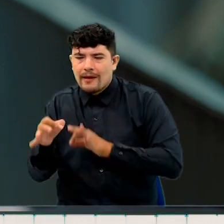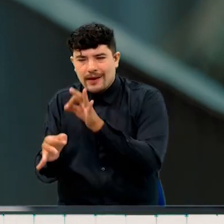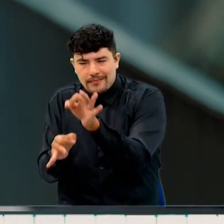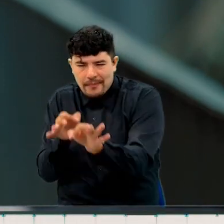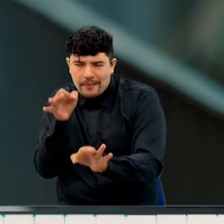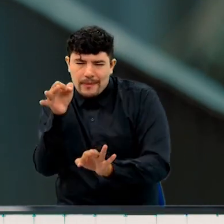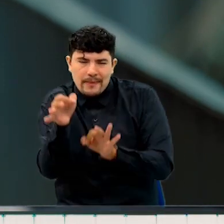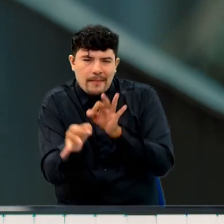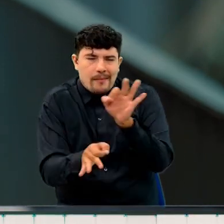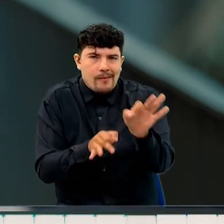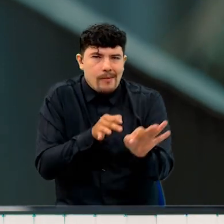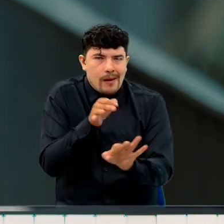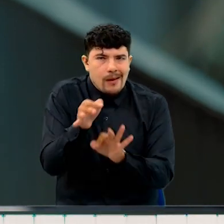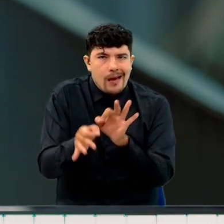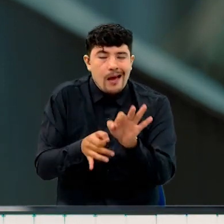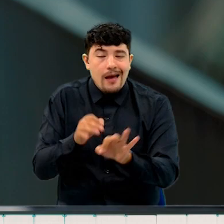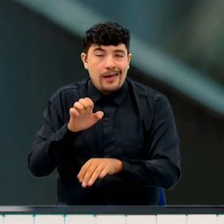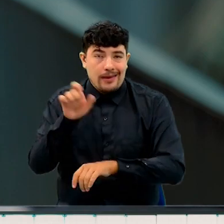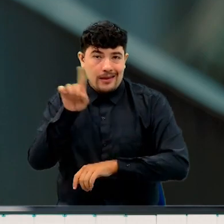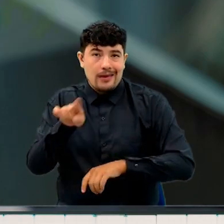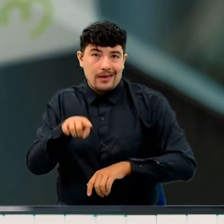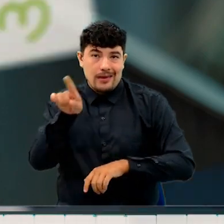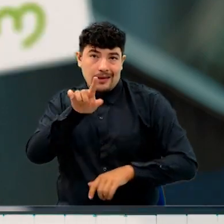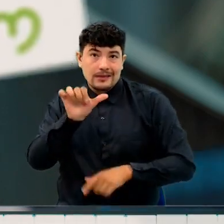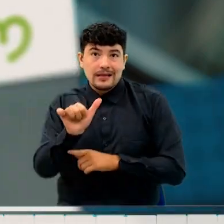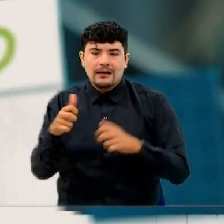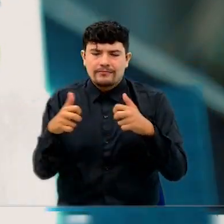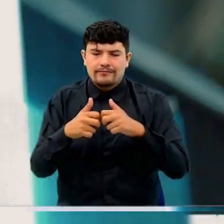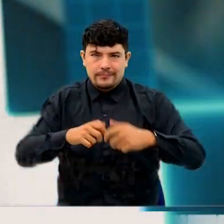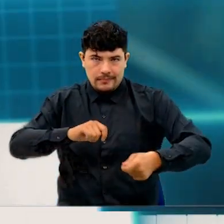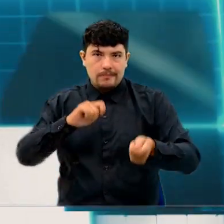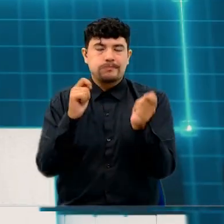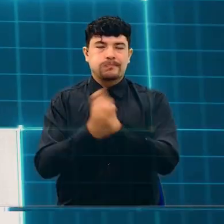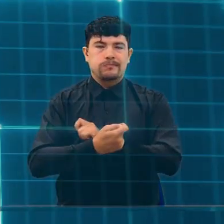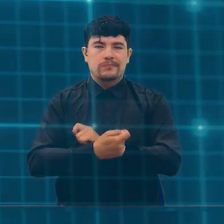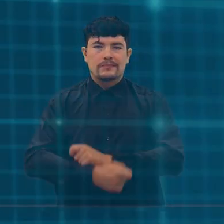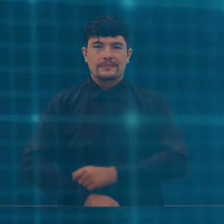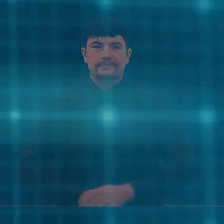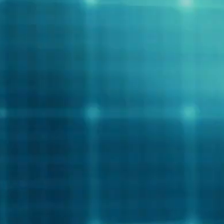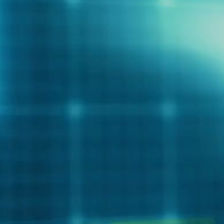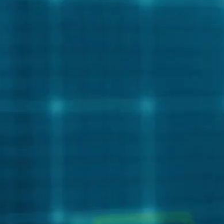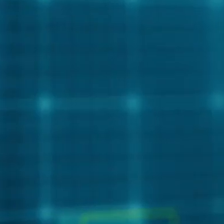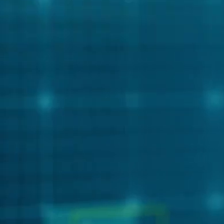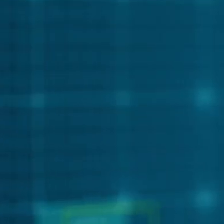nuestro ecosistema. Somos la energía que transforma.